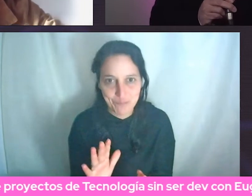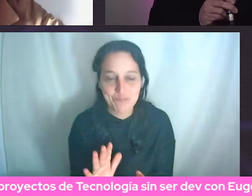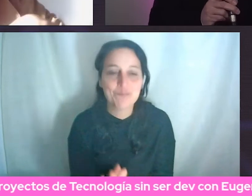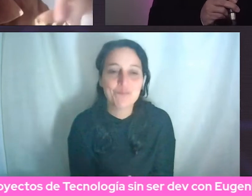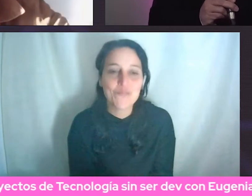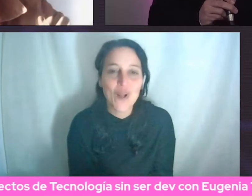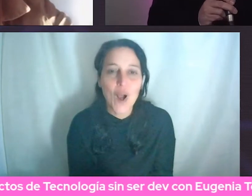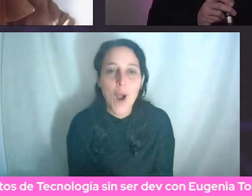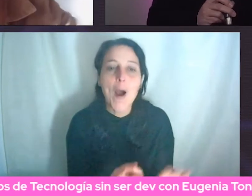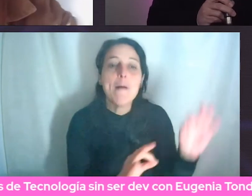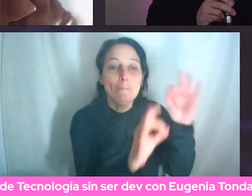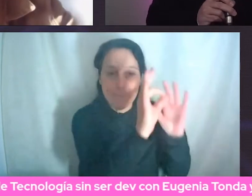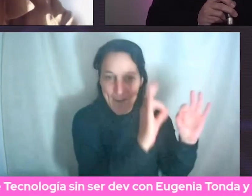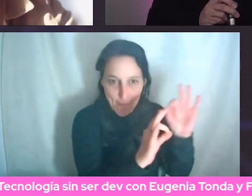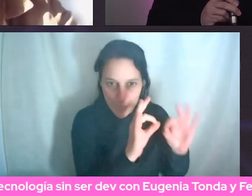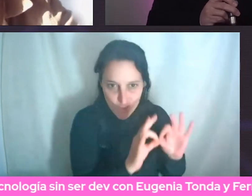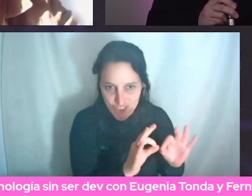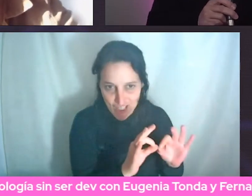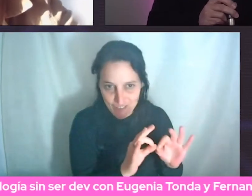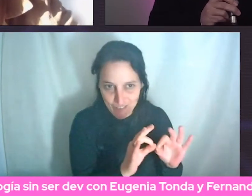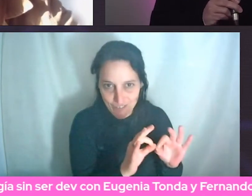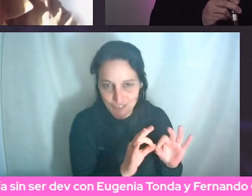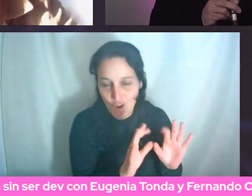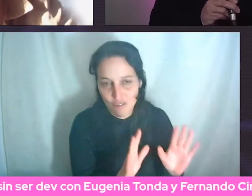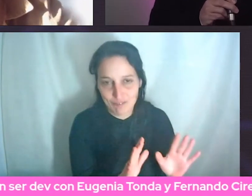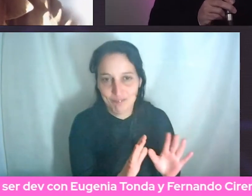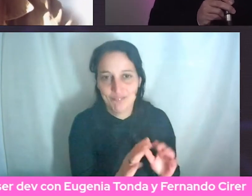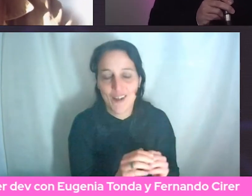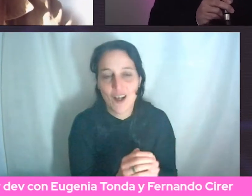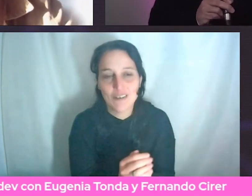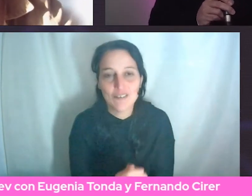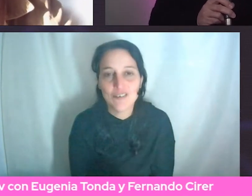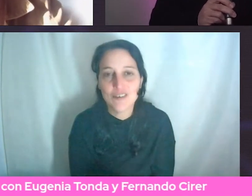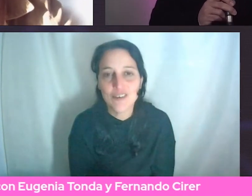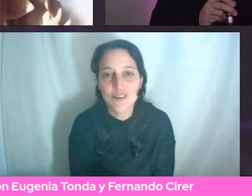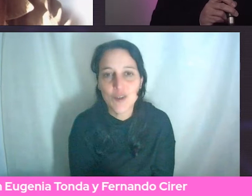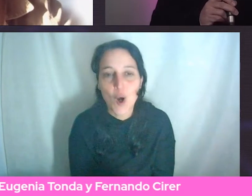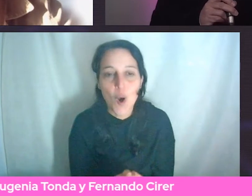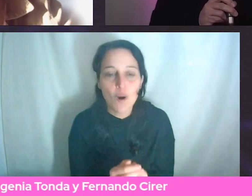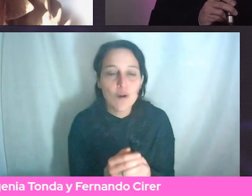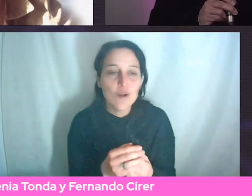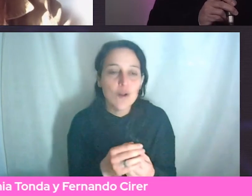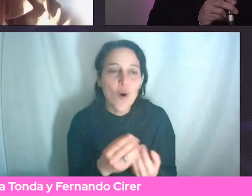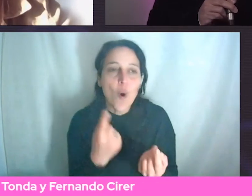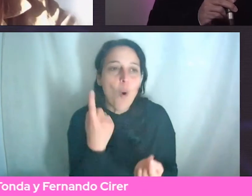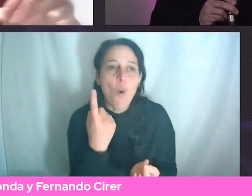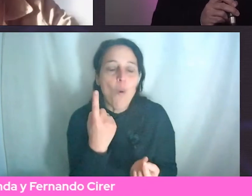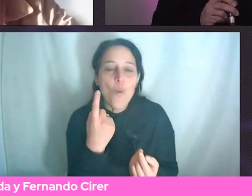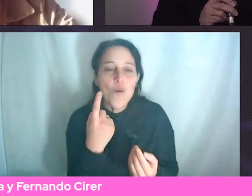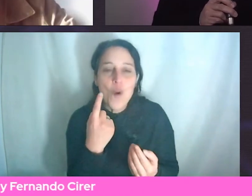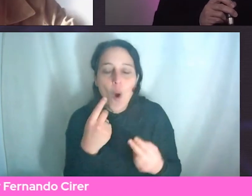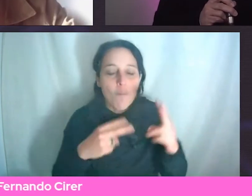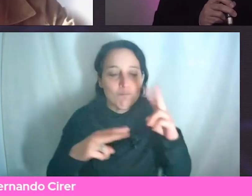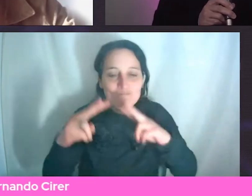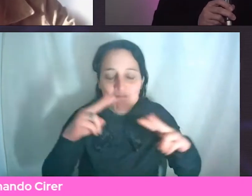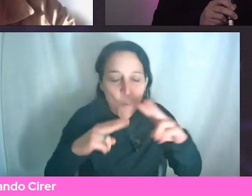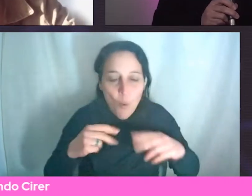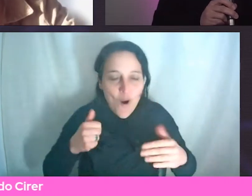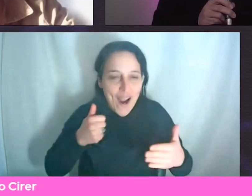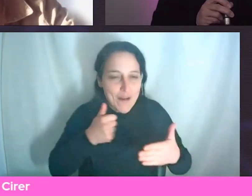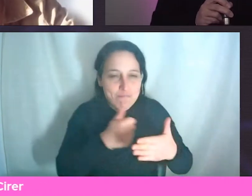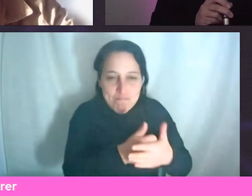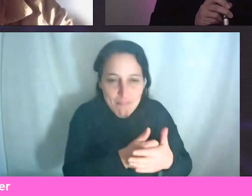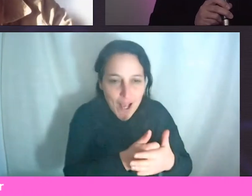O sí, lo podés llevar adelante, pero la verdad es que cuando vos estás buscando tener un impacto en la sociedad,